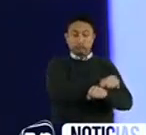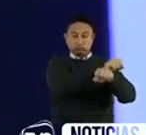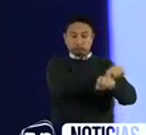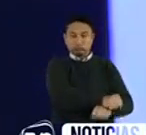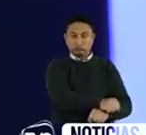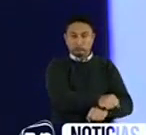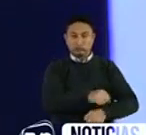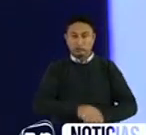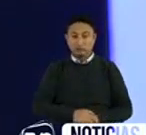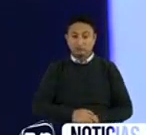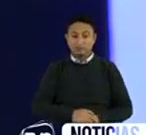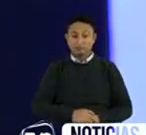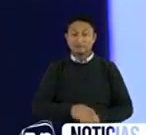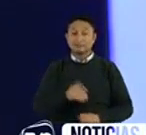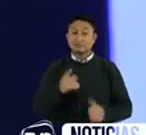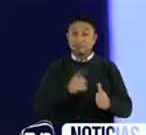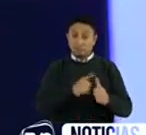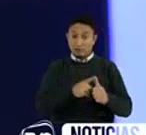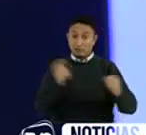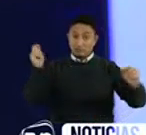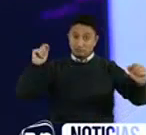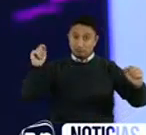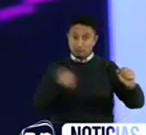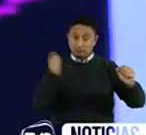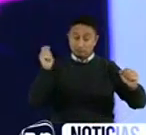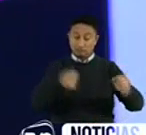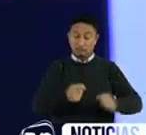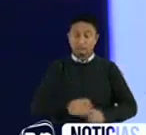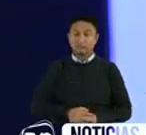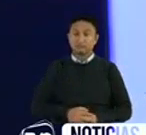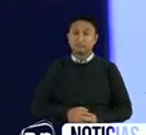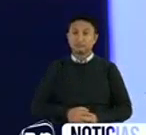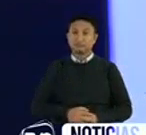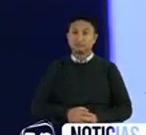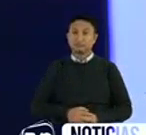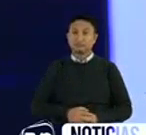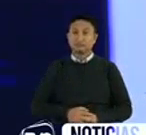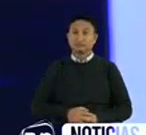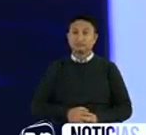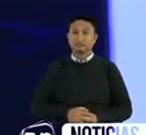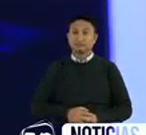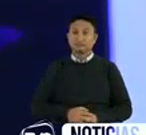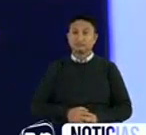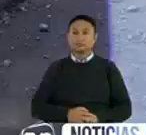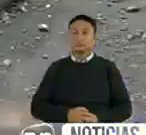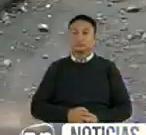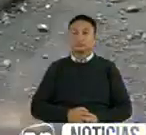Nacional luego de darle algunas advertencias por si vuelve a este lugar.